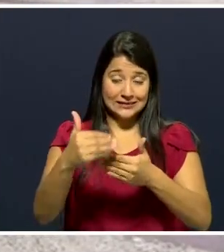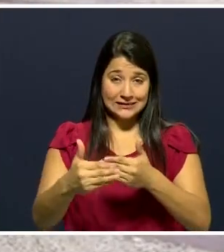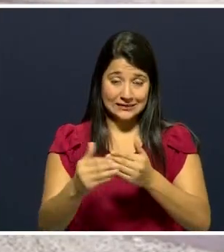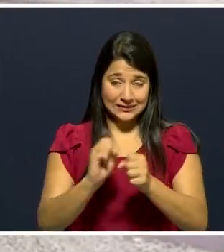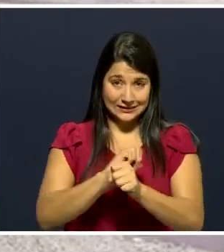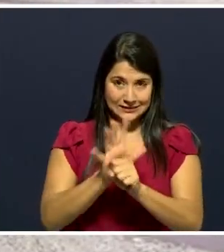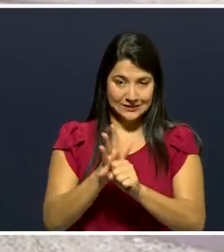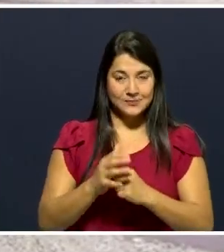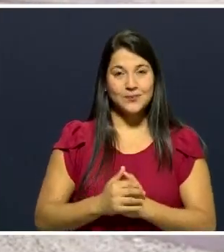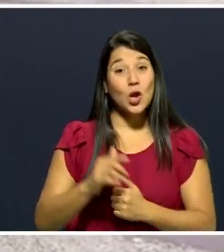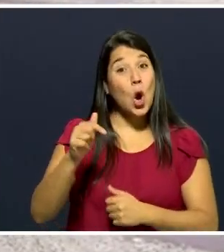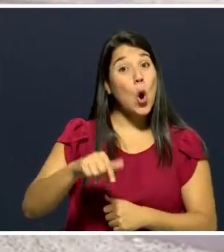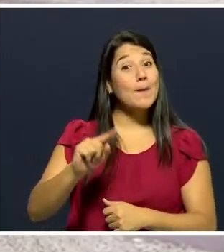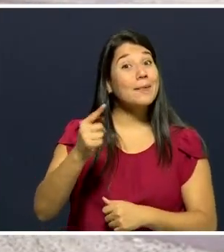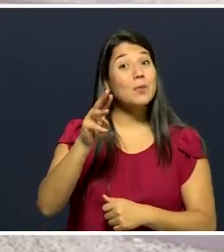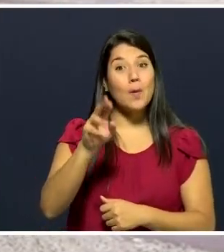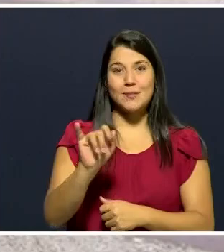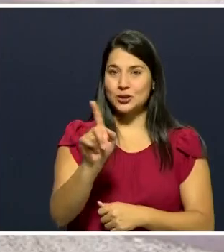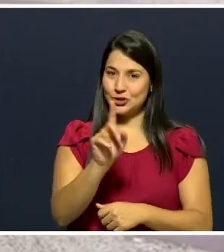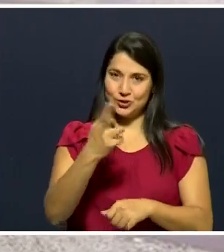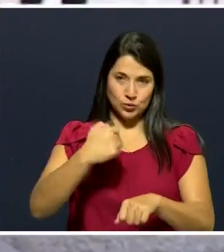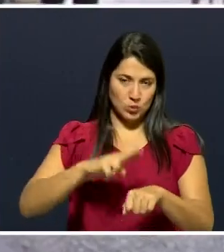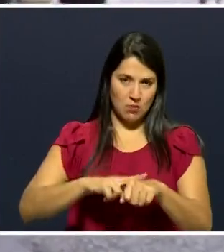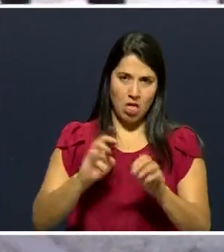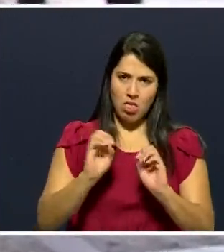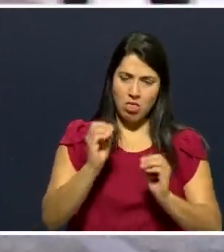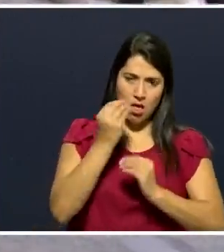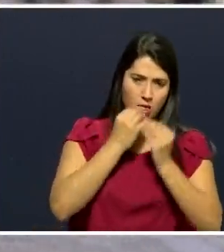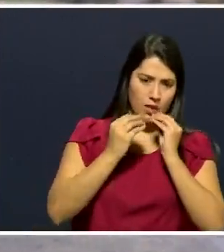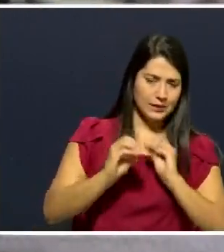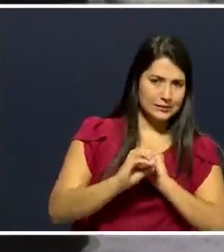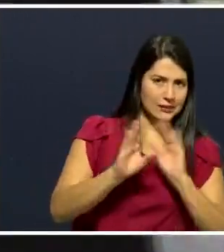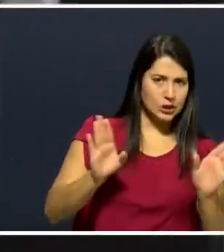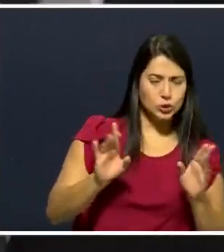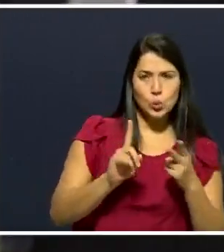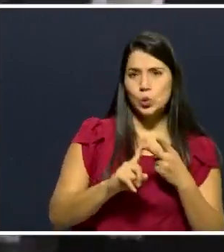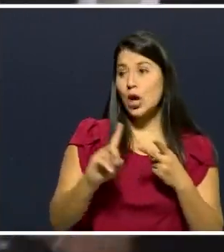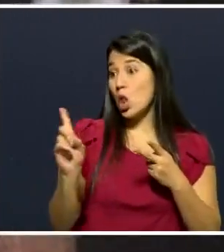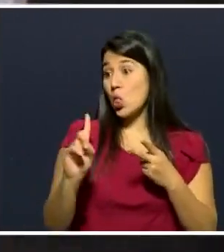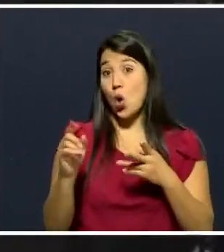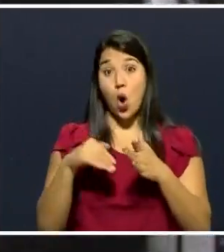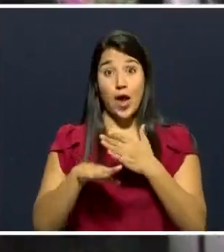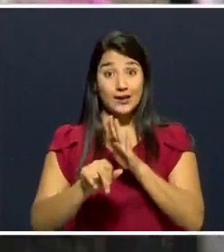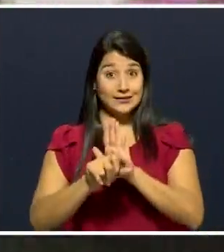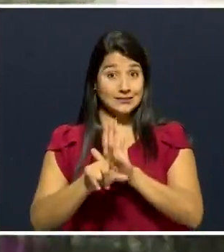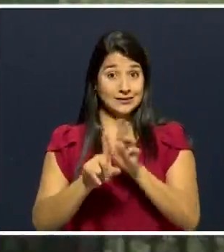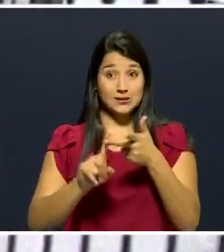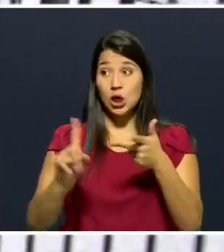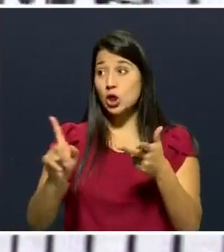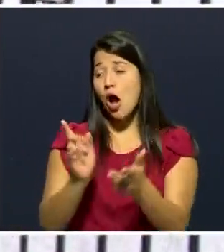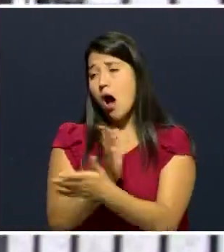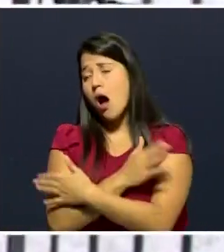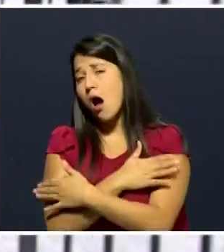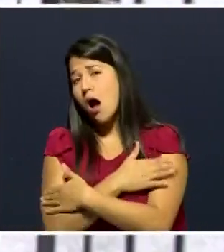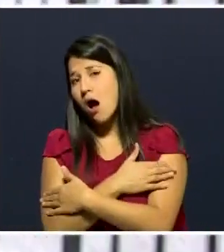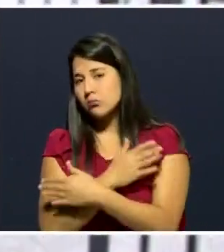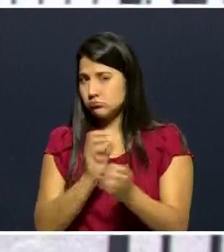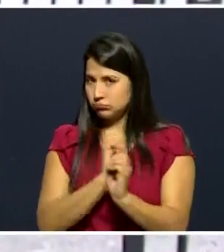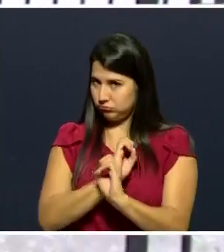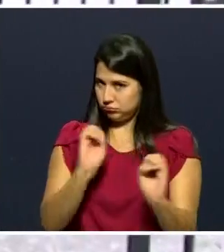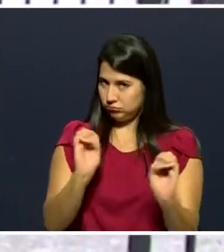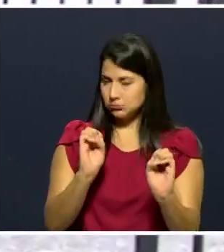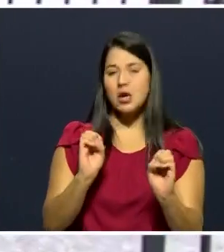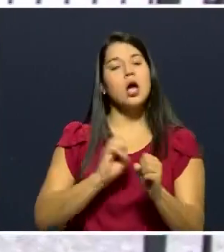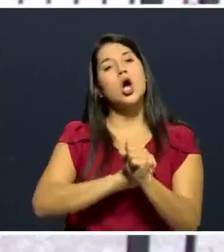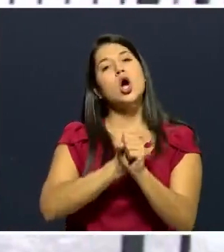Este 1 de mayo no fue normal, no hubo desayunos, no fue en la Asamblea Legislativa y no hubo abrazos de celebración. El COVID-19 obligó a